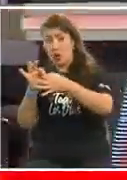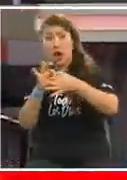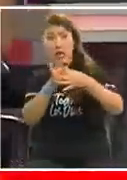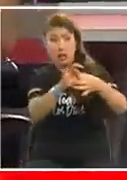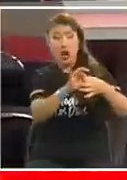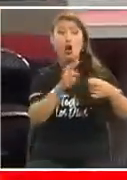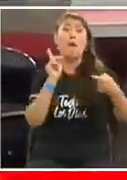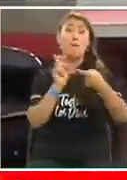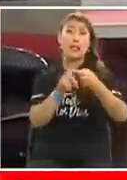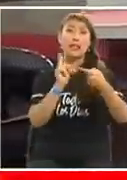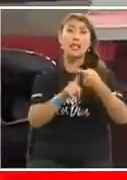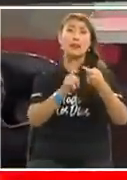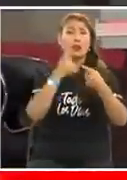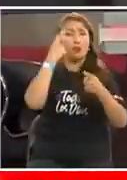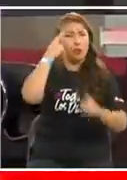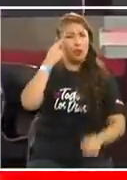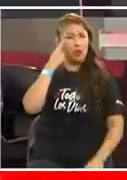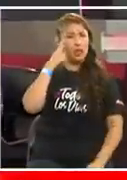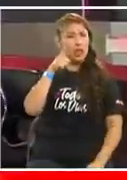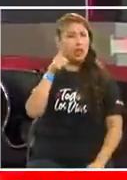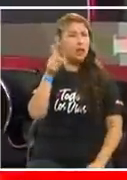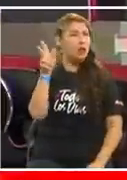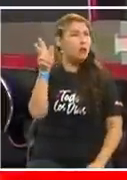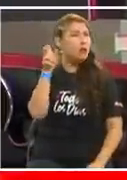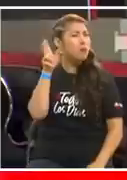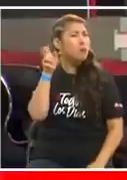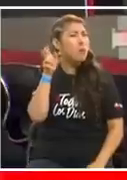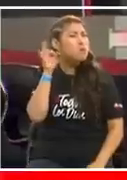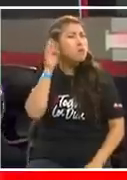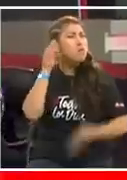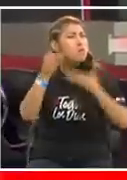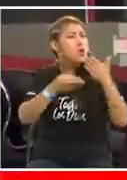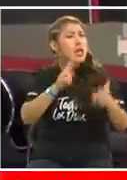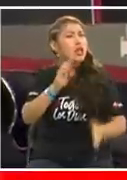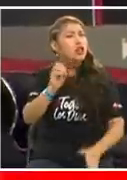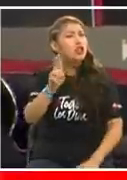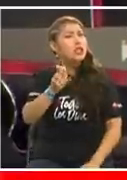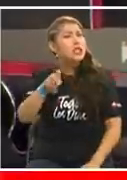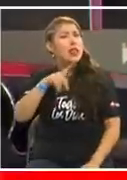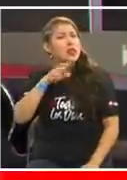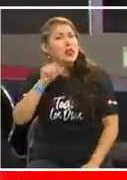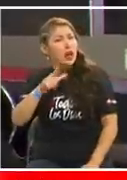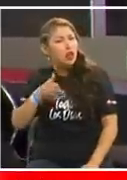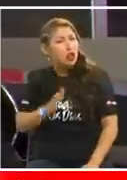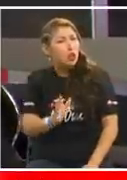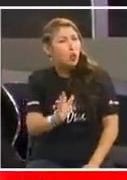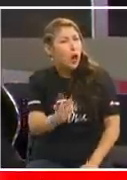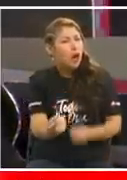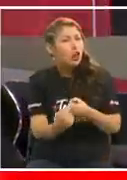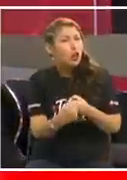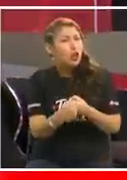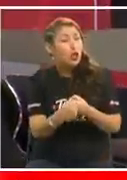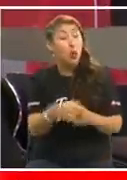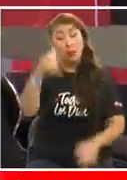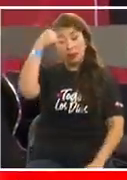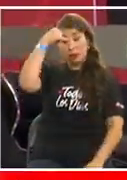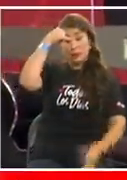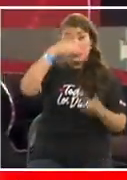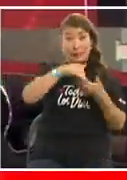extraordinaria participación, pero creo que no escuchamos en ningún minuto a Denise Rosenthal. Sí. ¿Denise, estás ahí todavía? No. Ay, chuta,